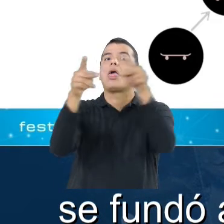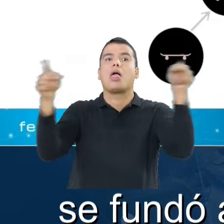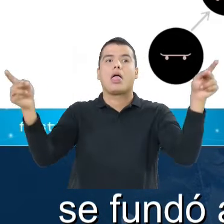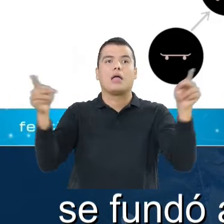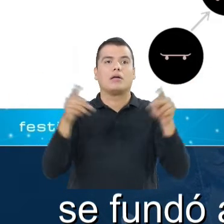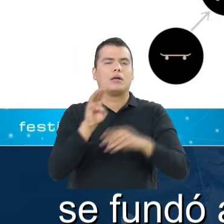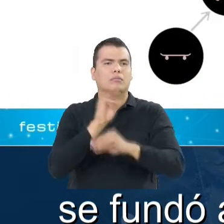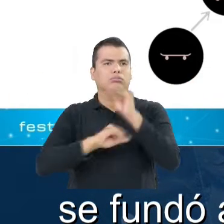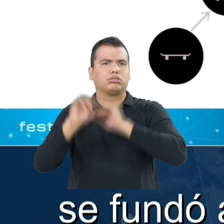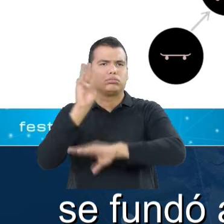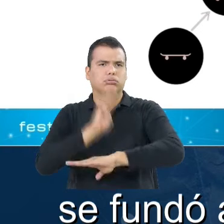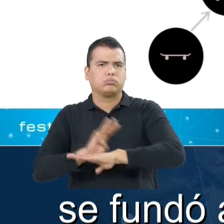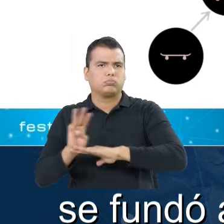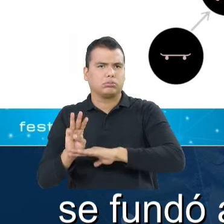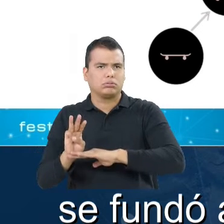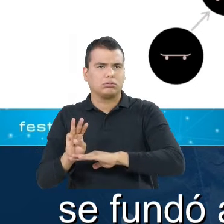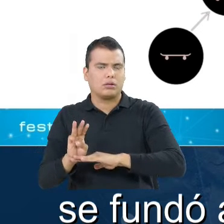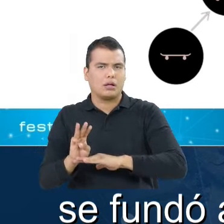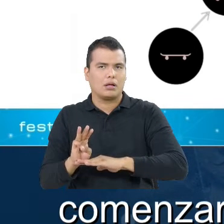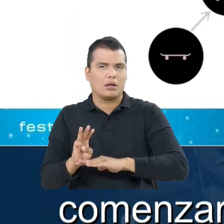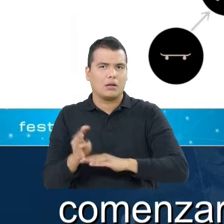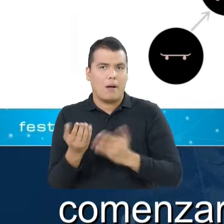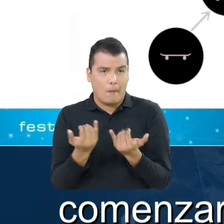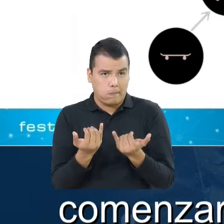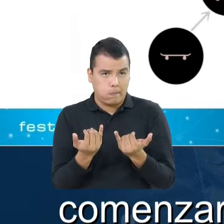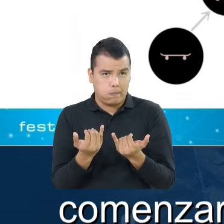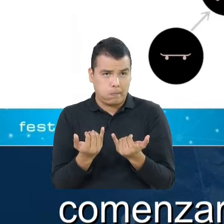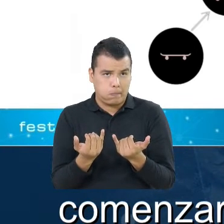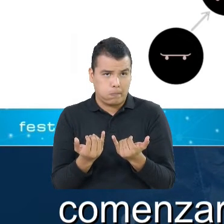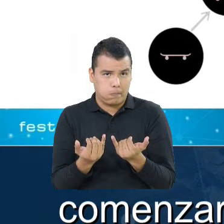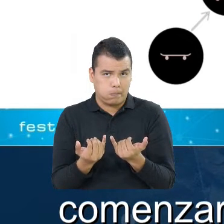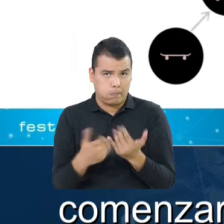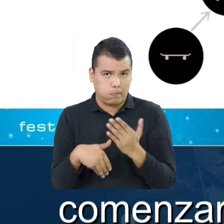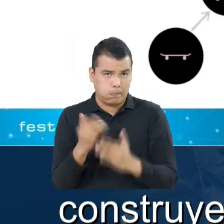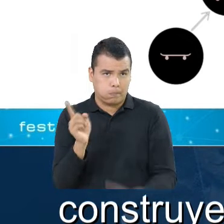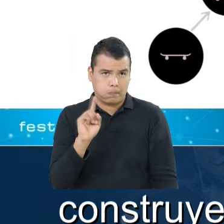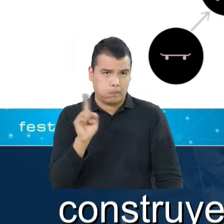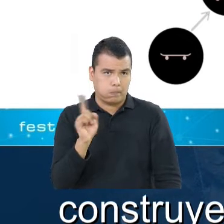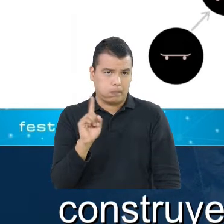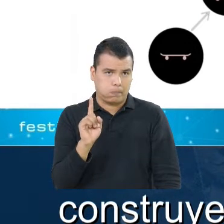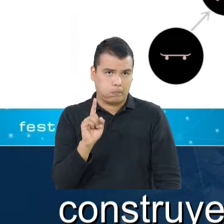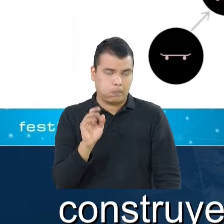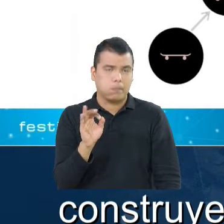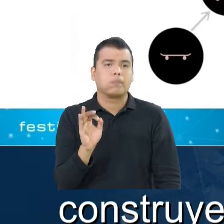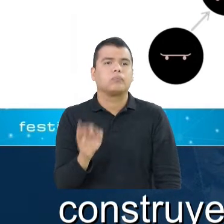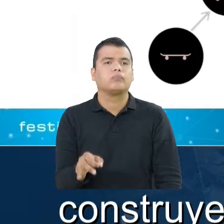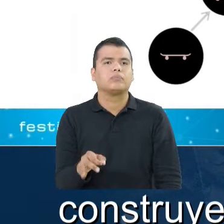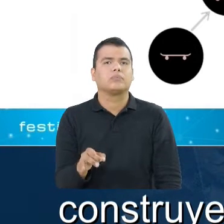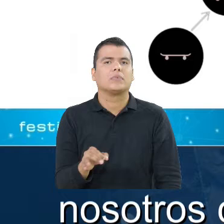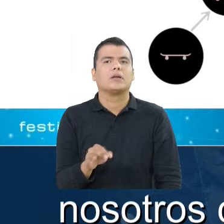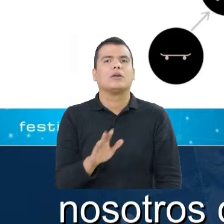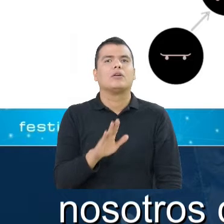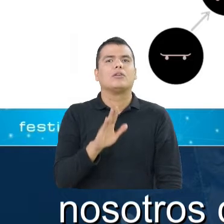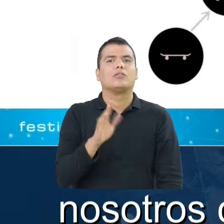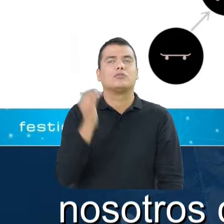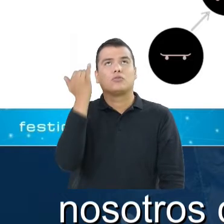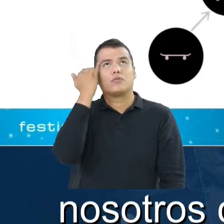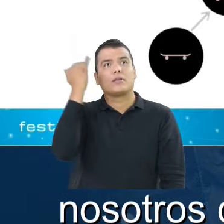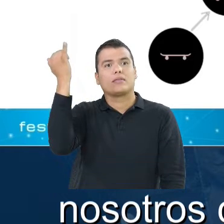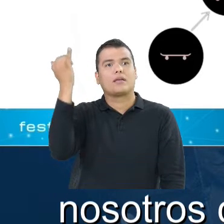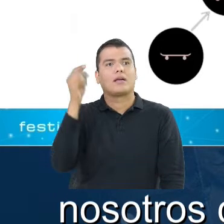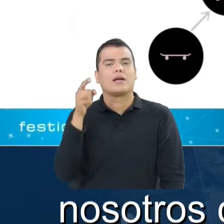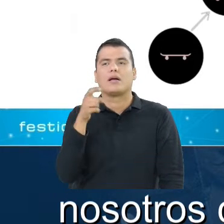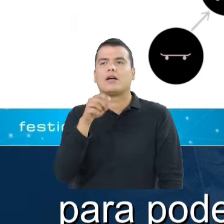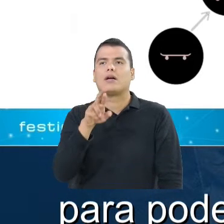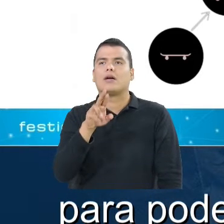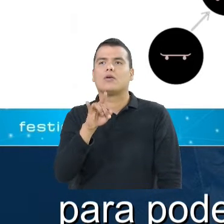una página web, todo lo que nosotros conocemos de Groupon hoy en día para poder comprar productos a descuento, sino que el inventor de Groupon